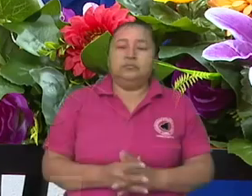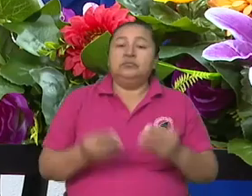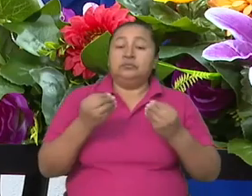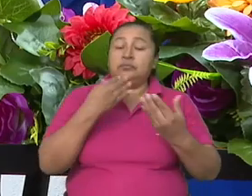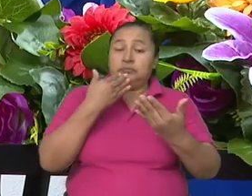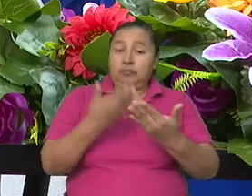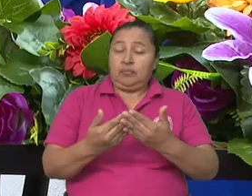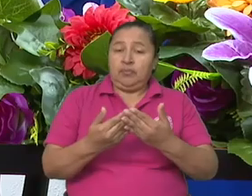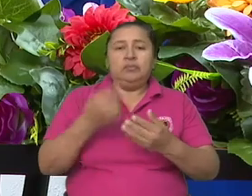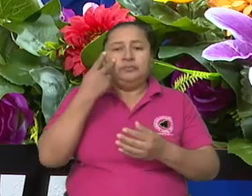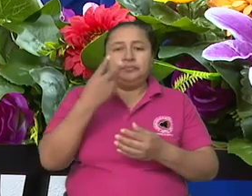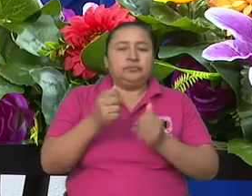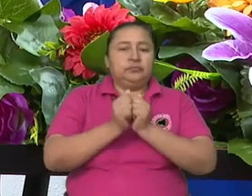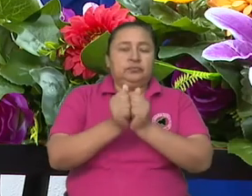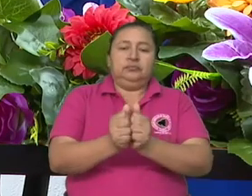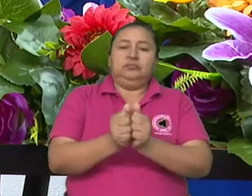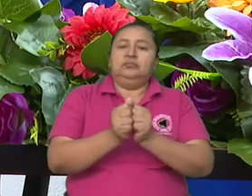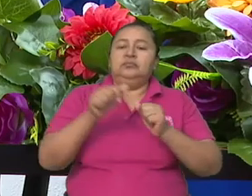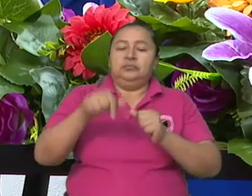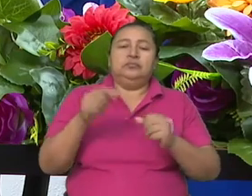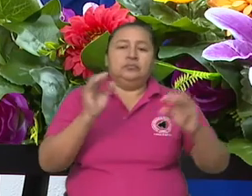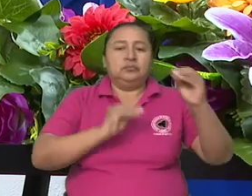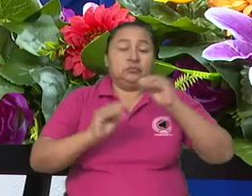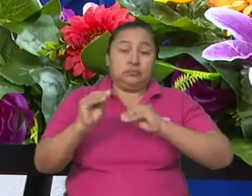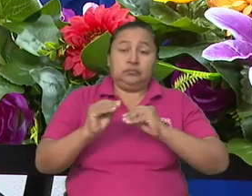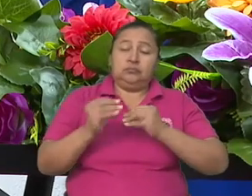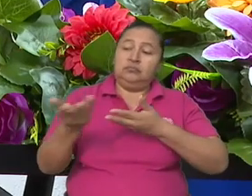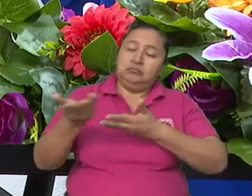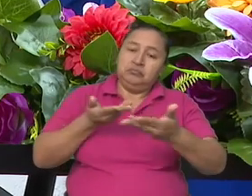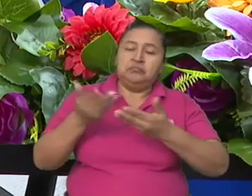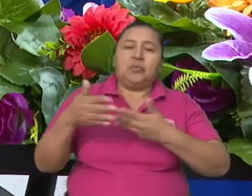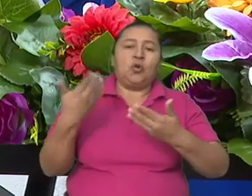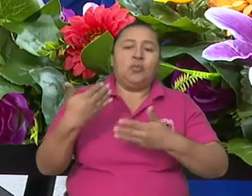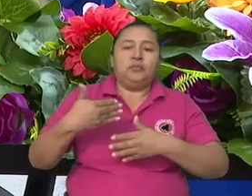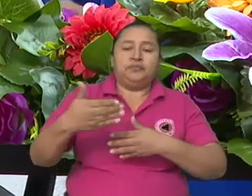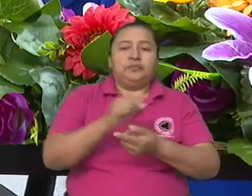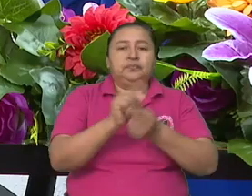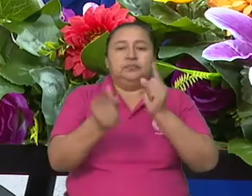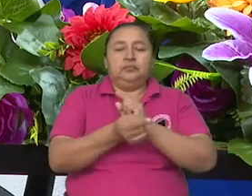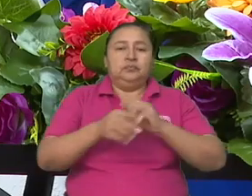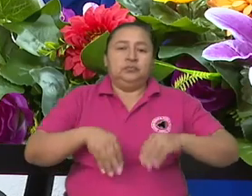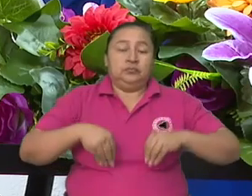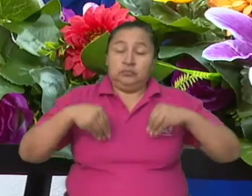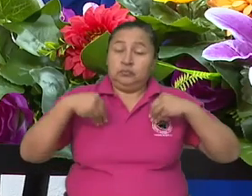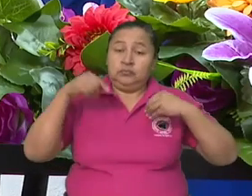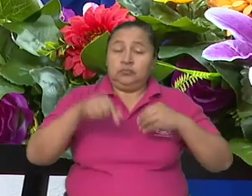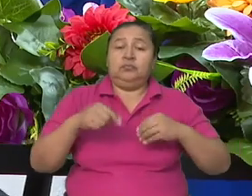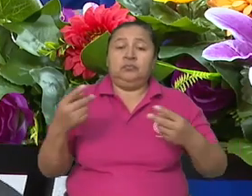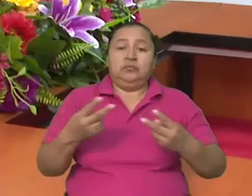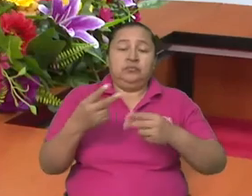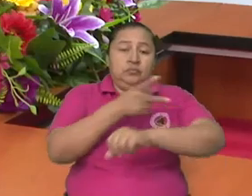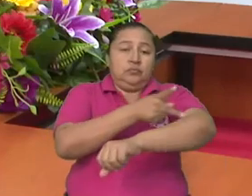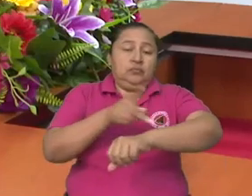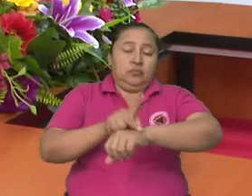Muchísimas gracias por continuar acompañándonos en esta conversación en torno al proceso de modernización portuaria que vive nuestro país.